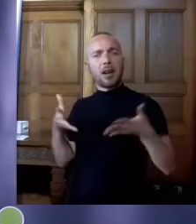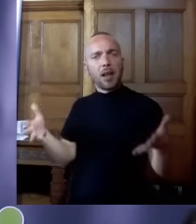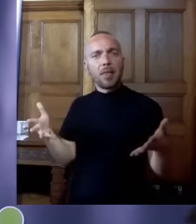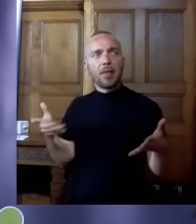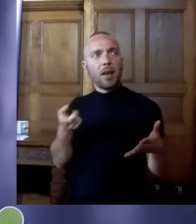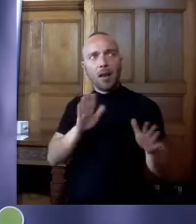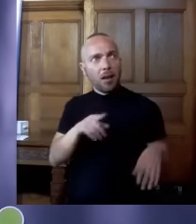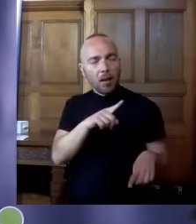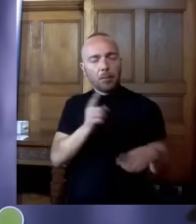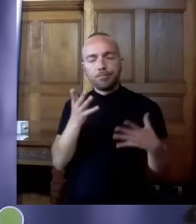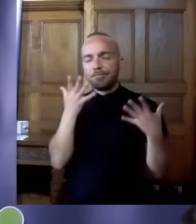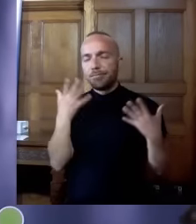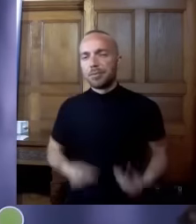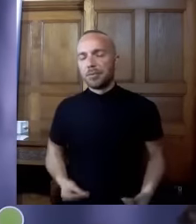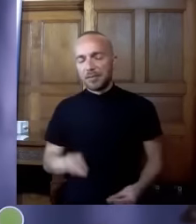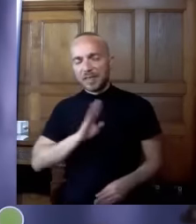decepcionante